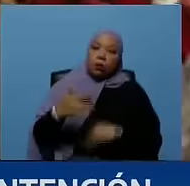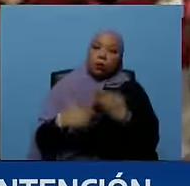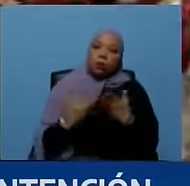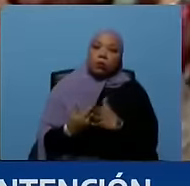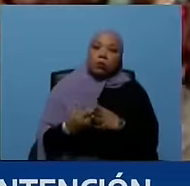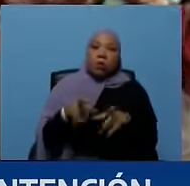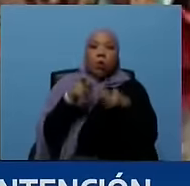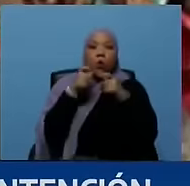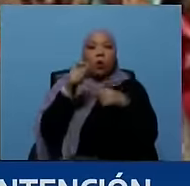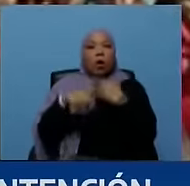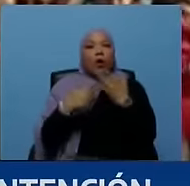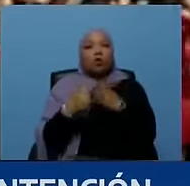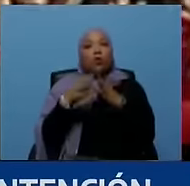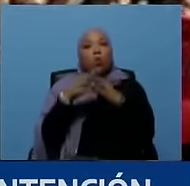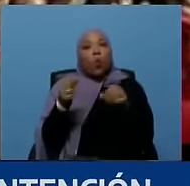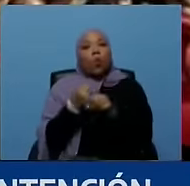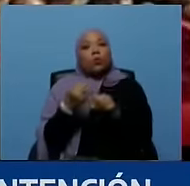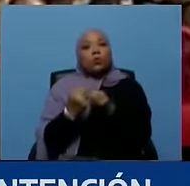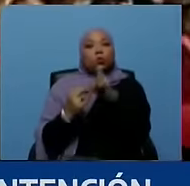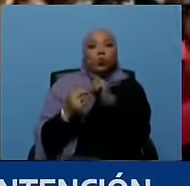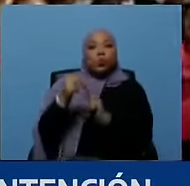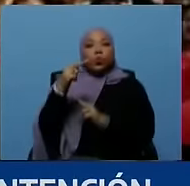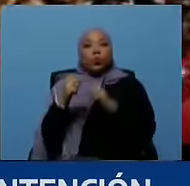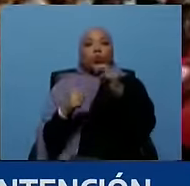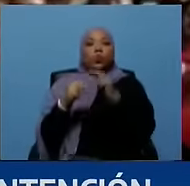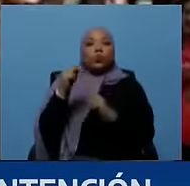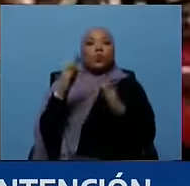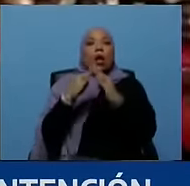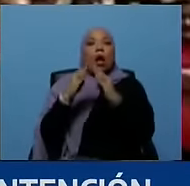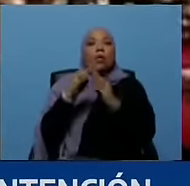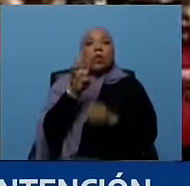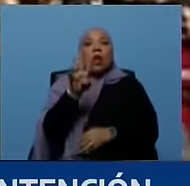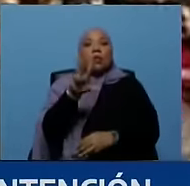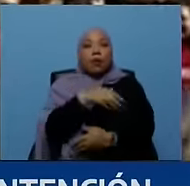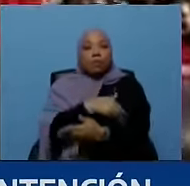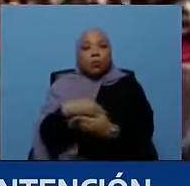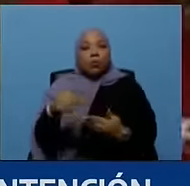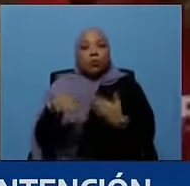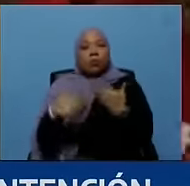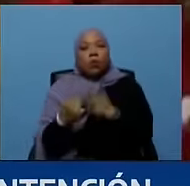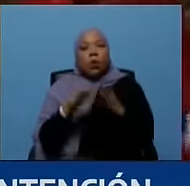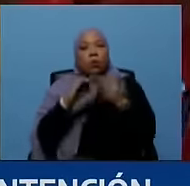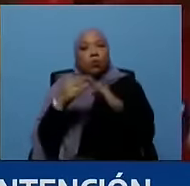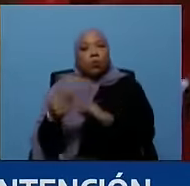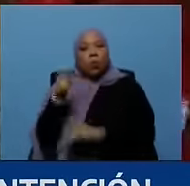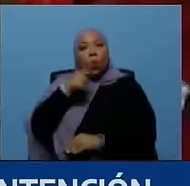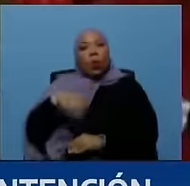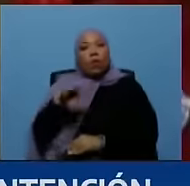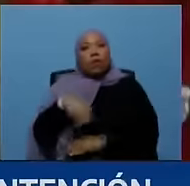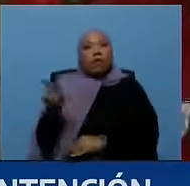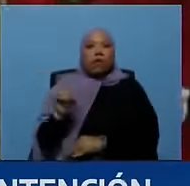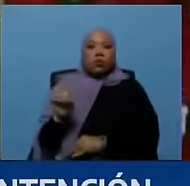voy a cumplir plenamente, de construir 3 millones de viviendas con ustedes, con las comunas del país.